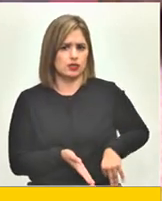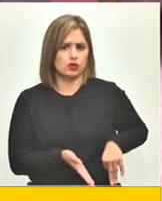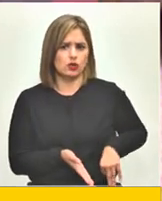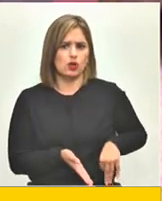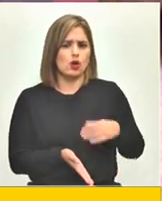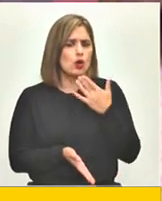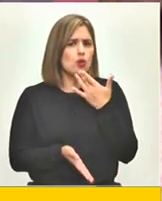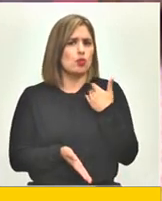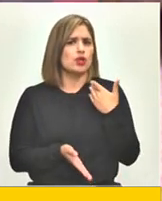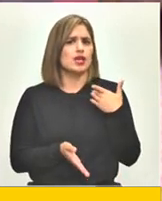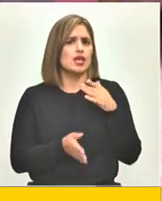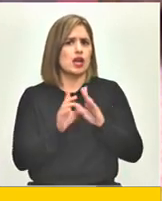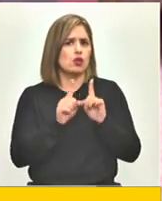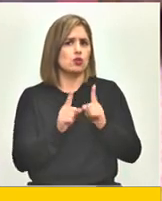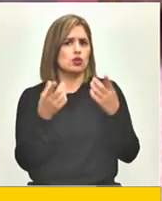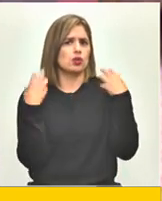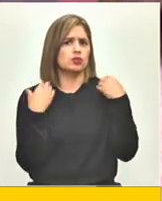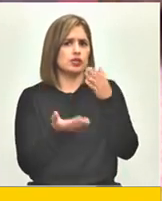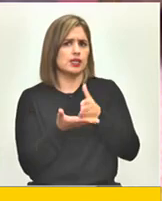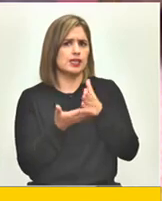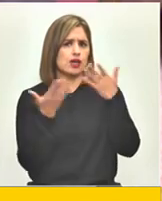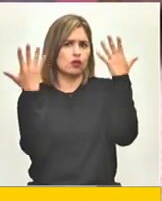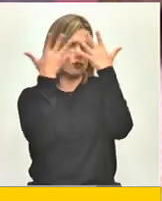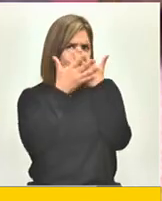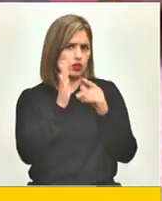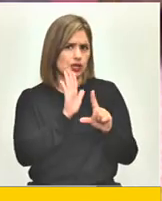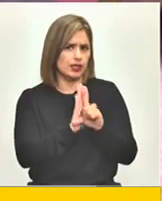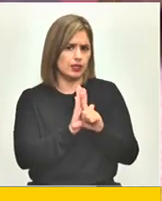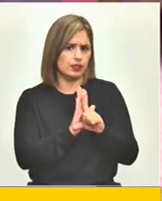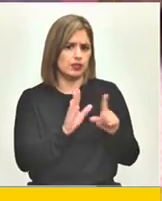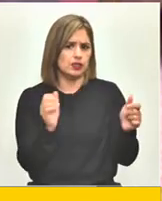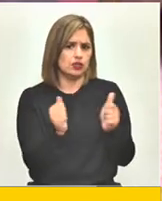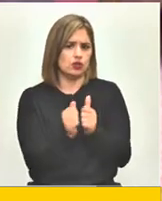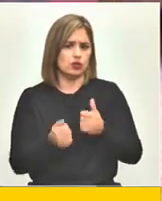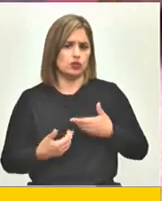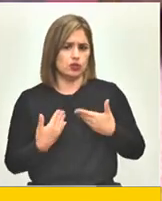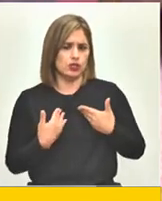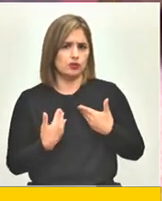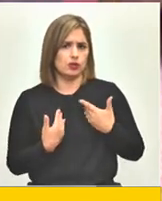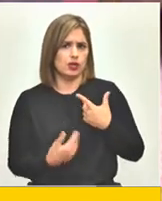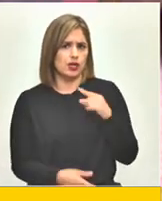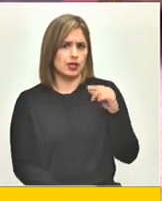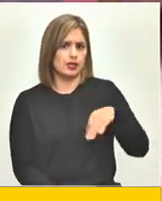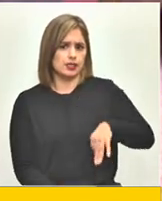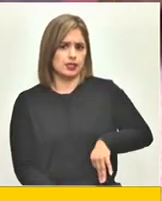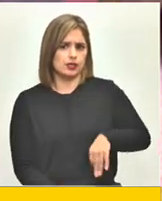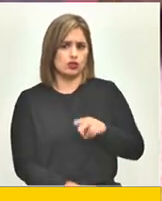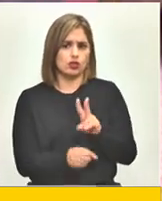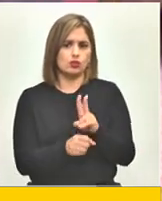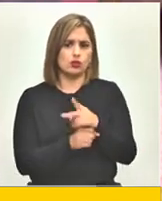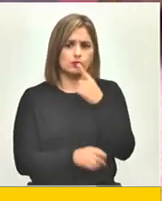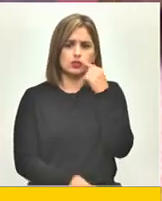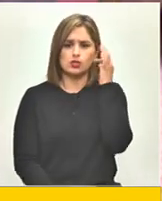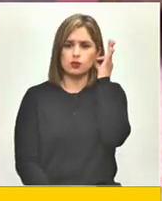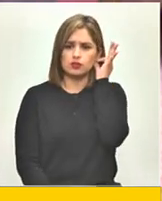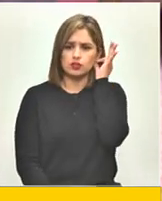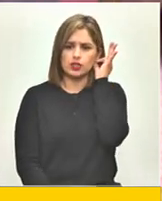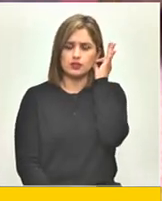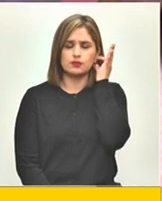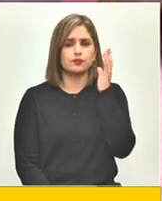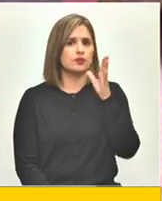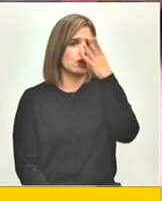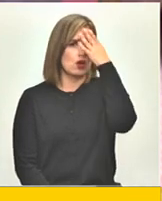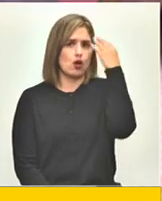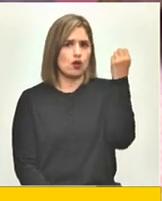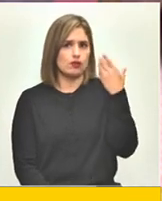hay sostenedores que han confundido la ley con el incentivo al retiro de los profesores y profesoras han